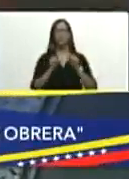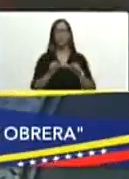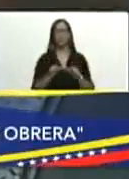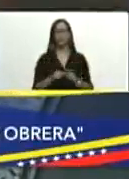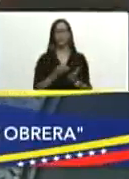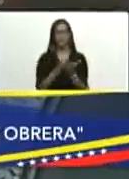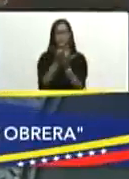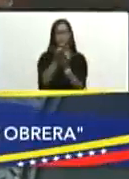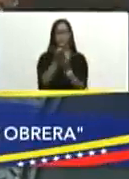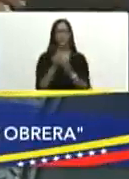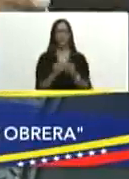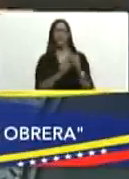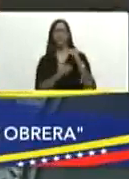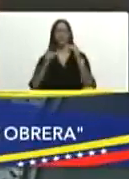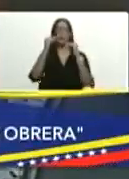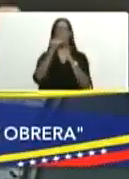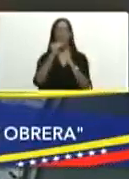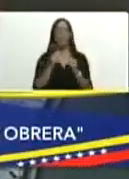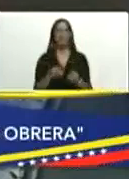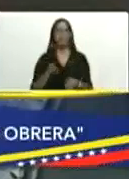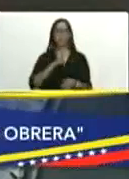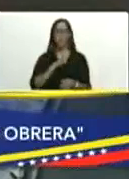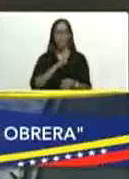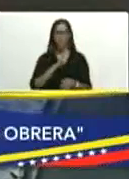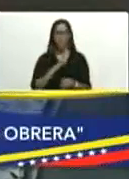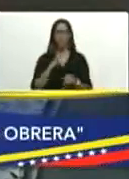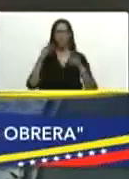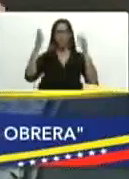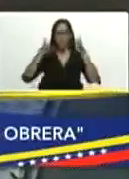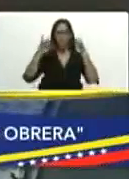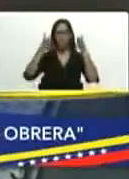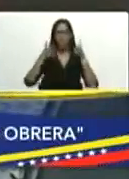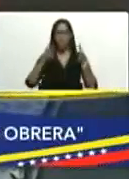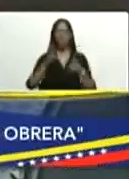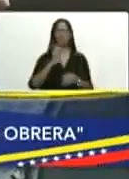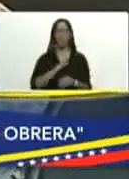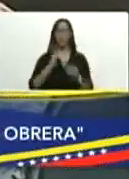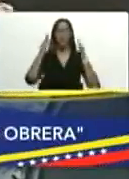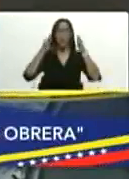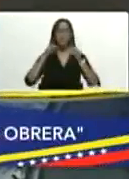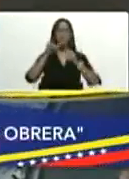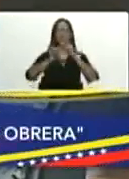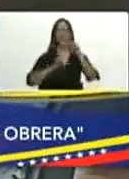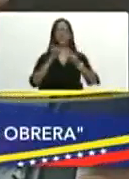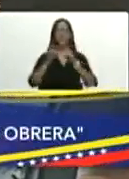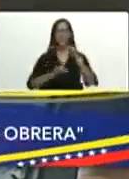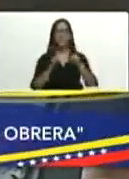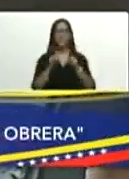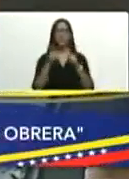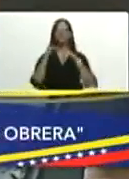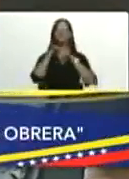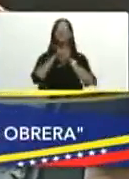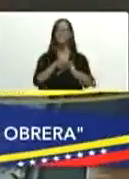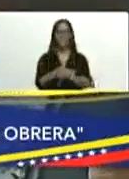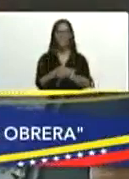ha superado autoformación autoformación colectiva integral